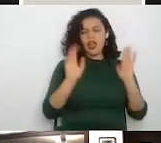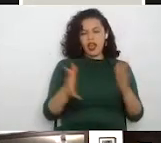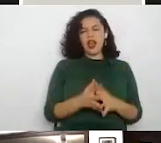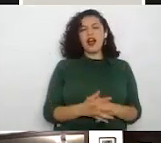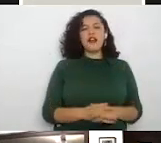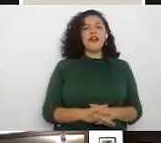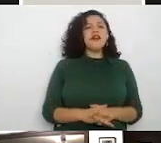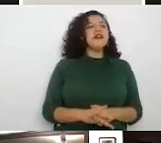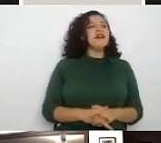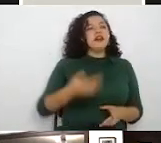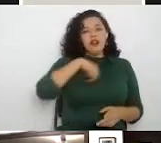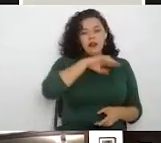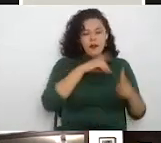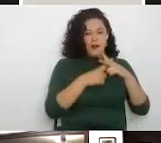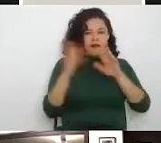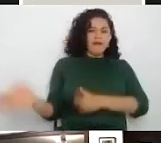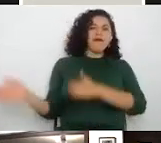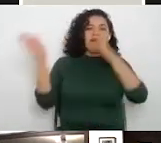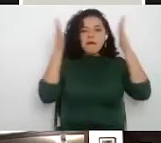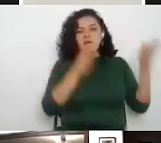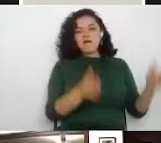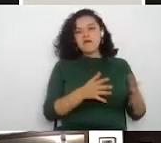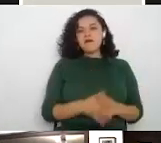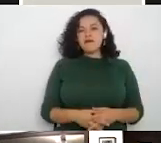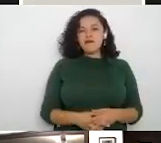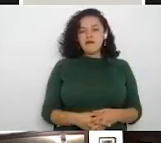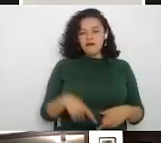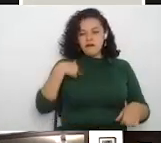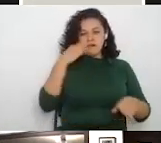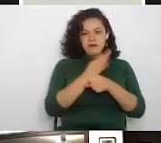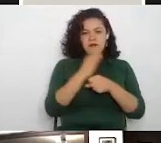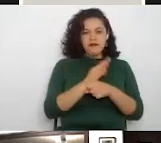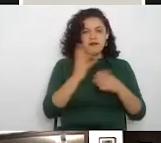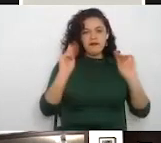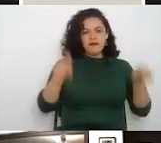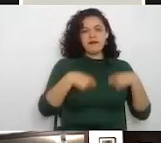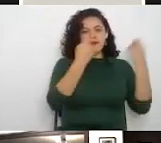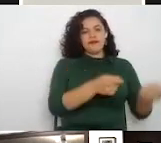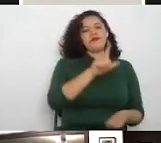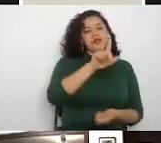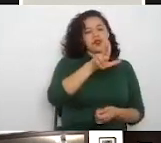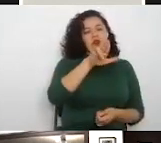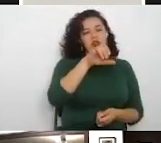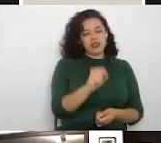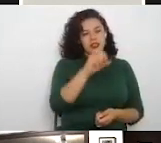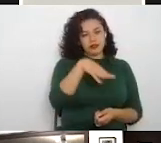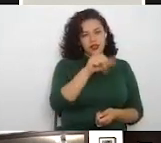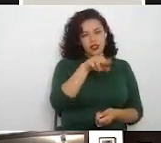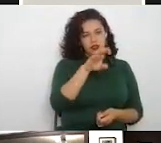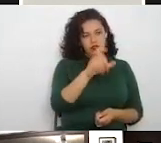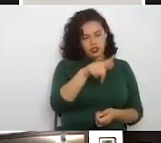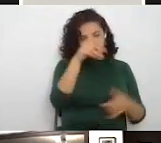Estaríamos iniciando con la siguiente etapa y pues le voy a ceder la palabra a Luis Manuel, que él les hablará de este